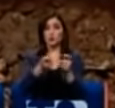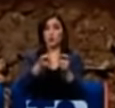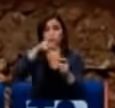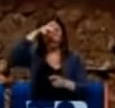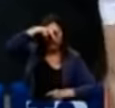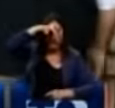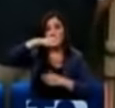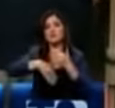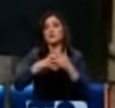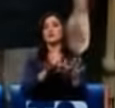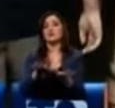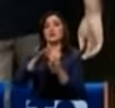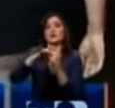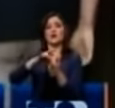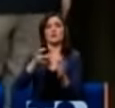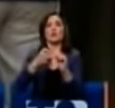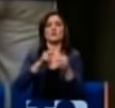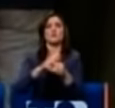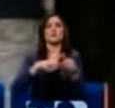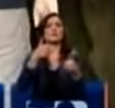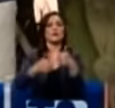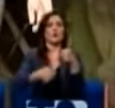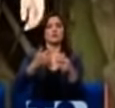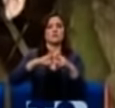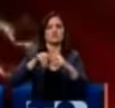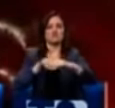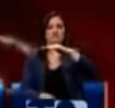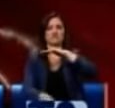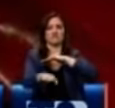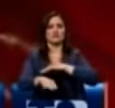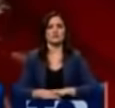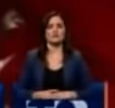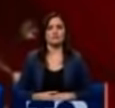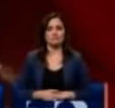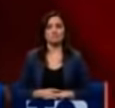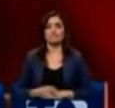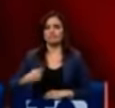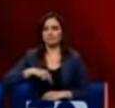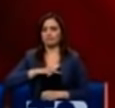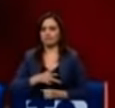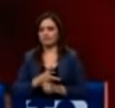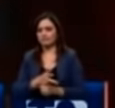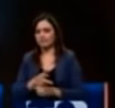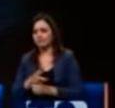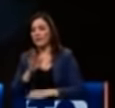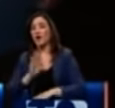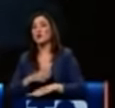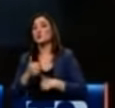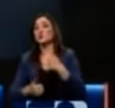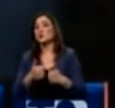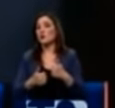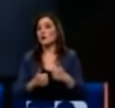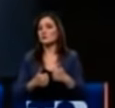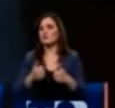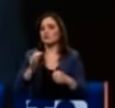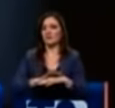la Secretaría de Riesgos coinciden en que el problema del socavón tiene su origen bajo tierra. Hasta allá fuimos para conocer cuáles son sus causas.